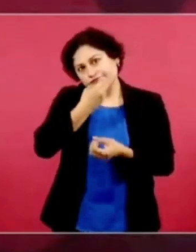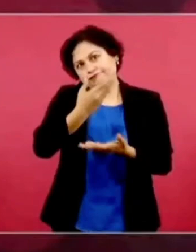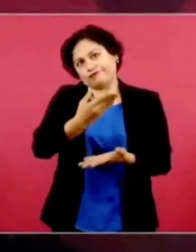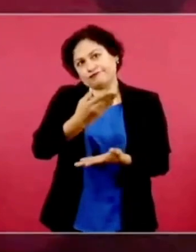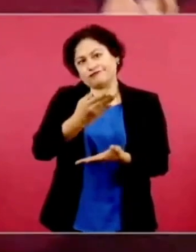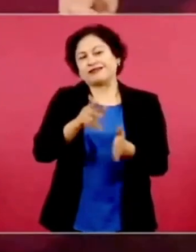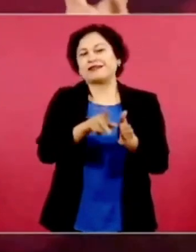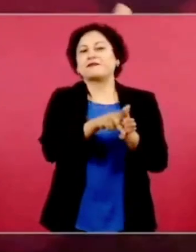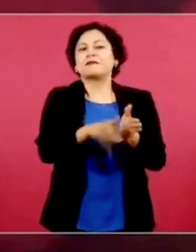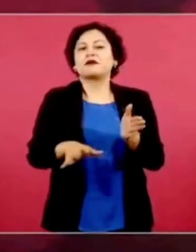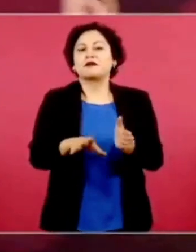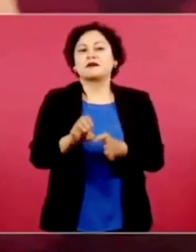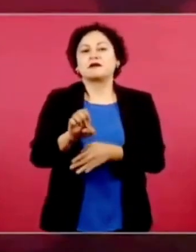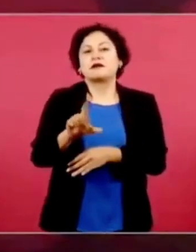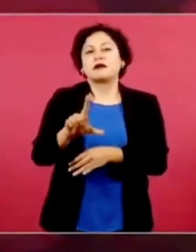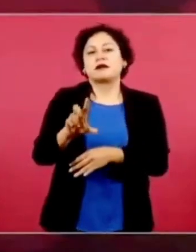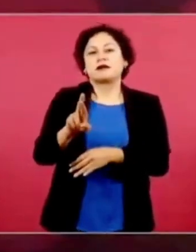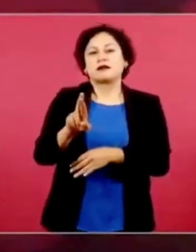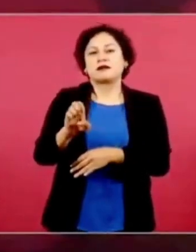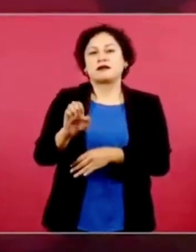que es